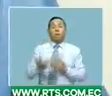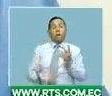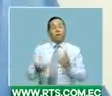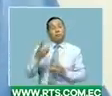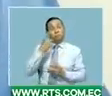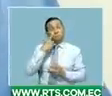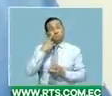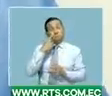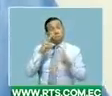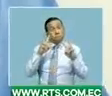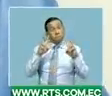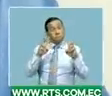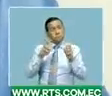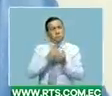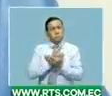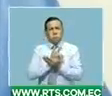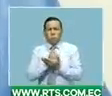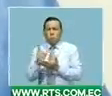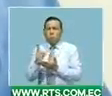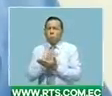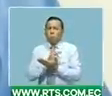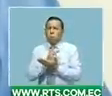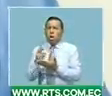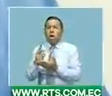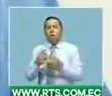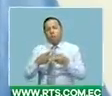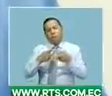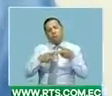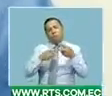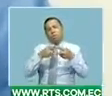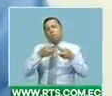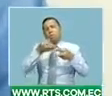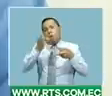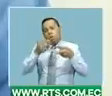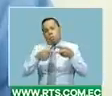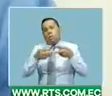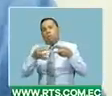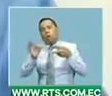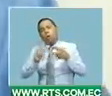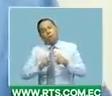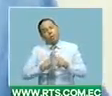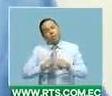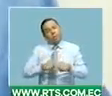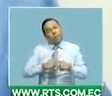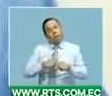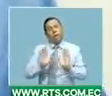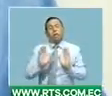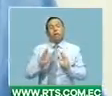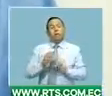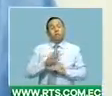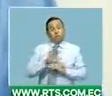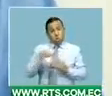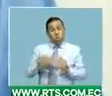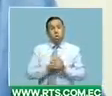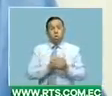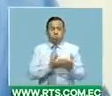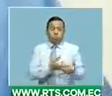son 3 semanas por lo menos en cada caso. Pero claro, se corren todas las muestras al mismo tiempo.